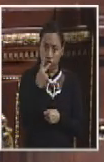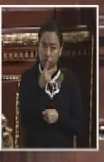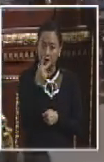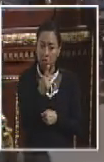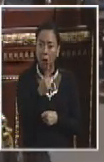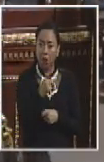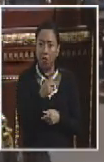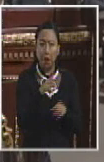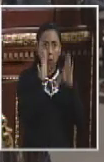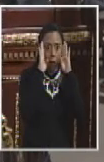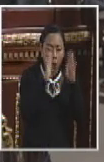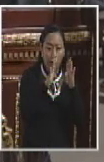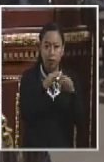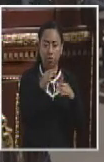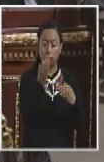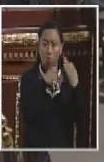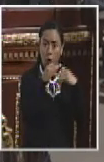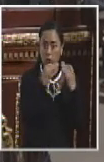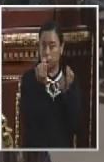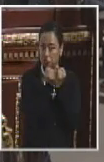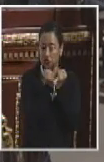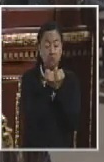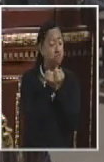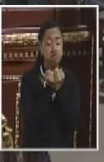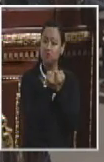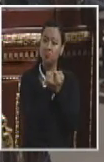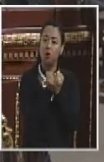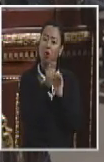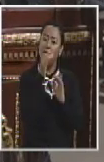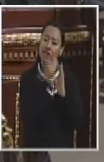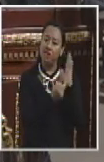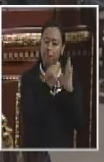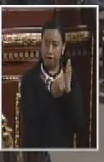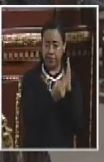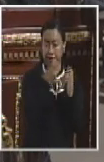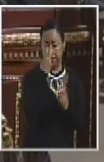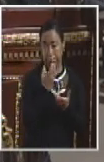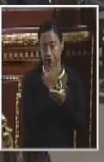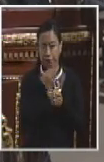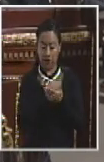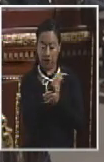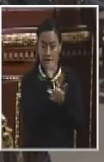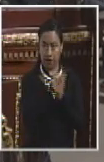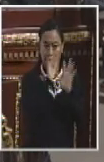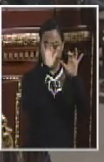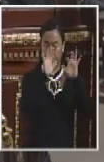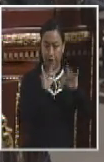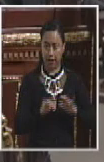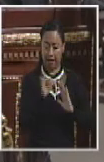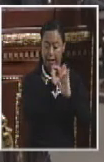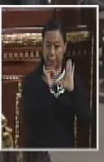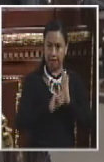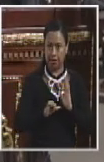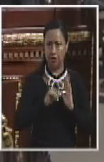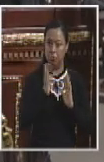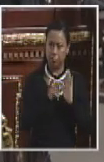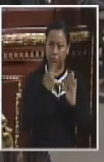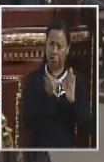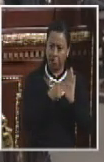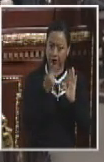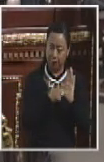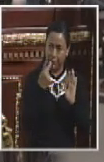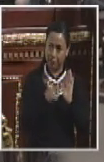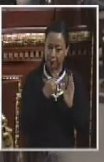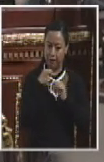género. Por último, dado que la redacción actual de la ley contiene en su artículo múltiples referencias